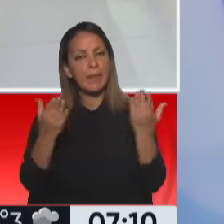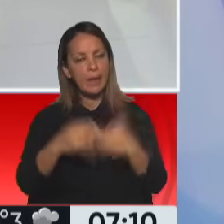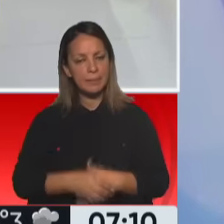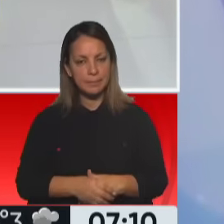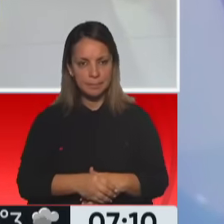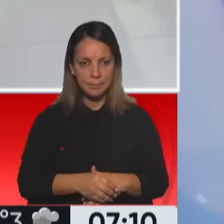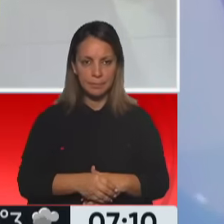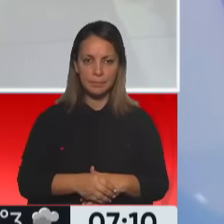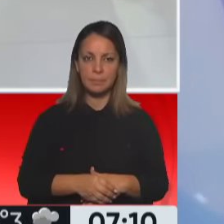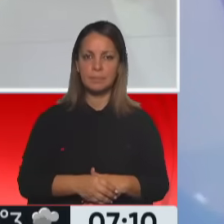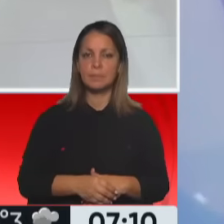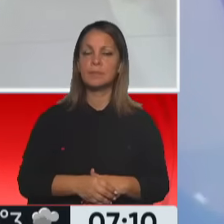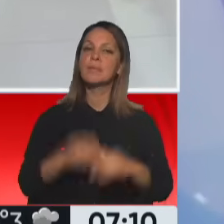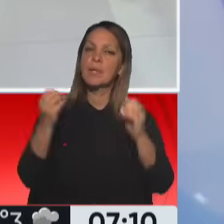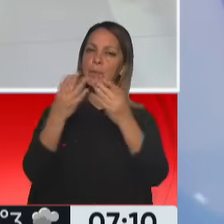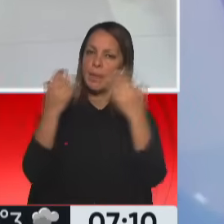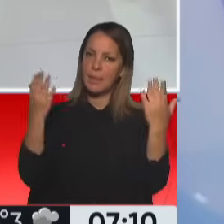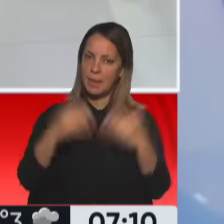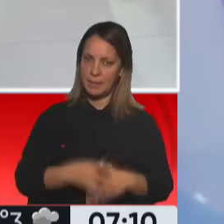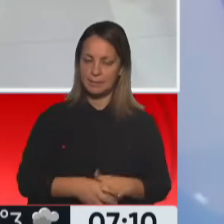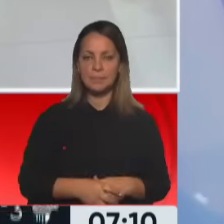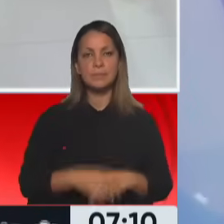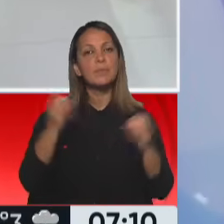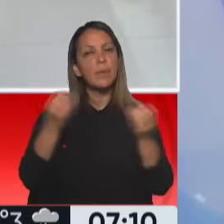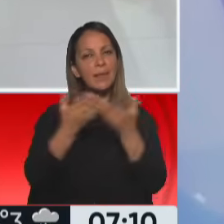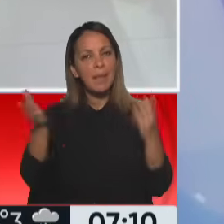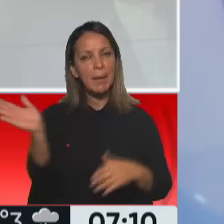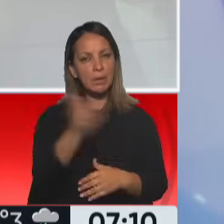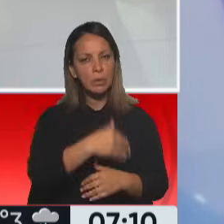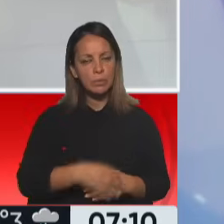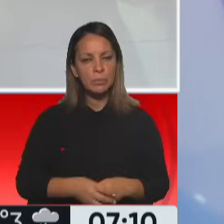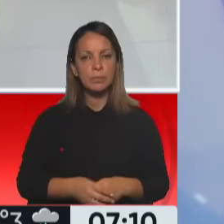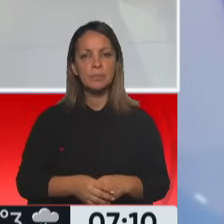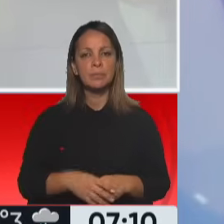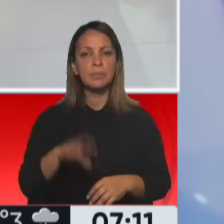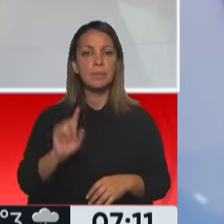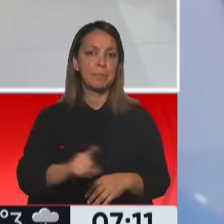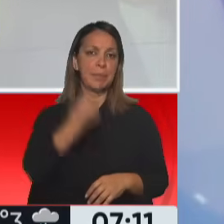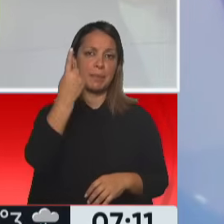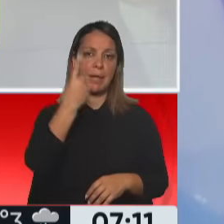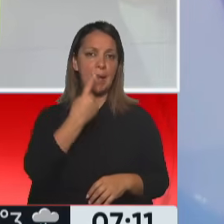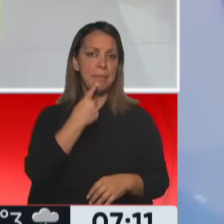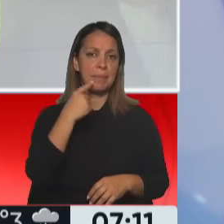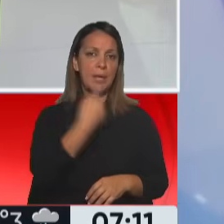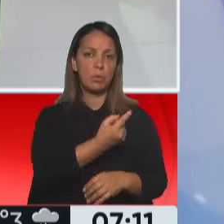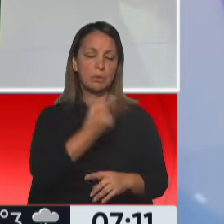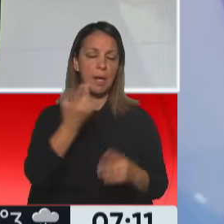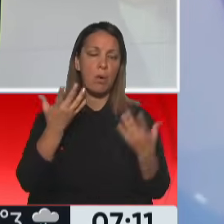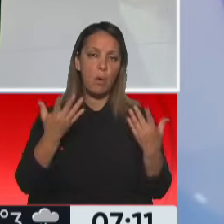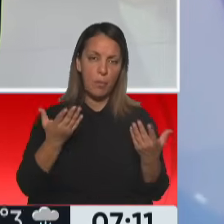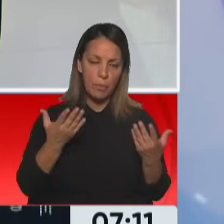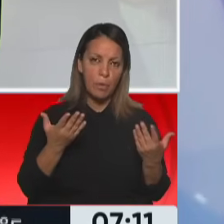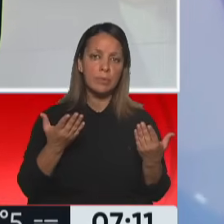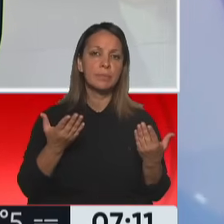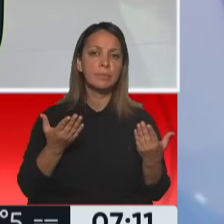saludamos. Buen día, chicos. Buenos días a todos. ¿Cómo están? Bien. Consultarle como primera pregunta justamente cuál es